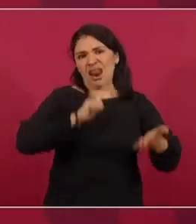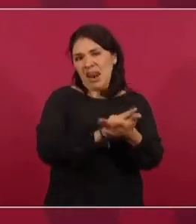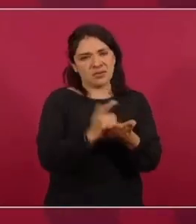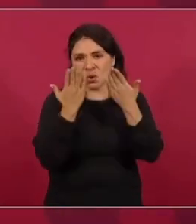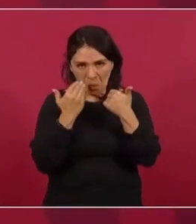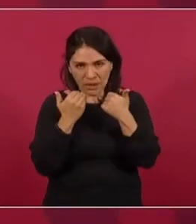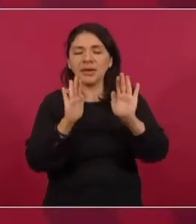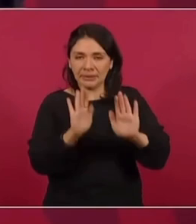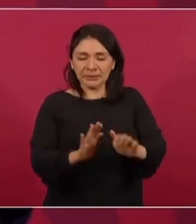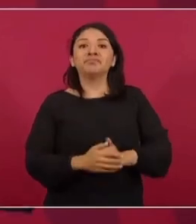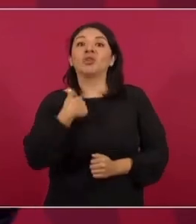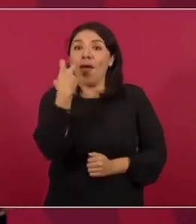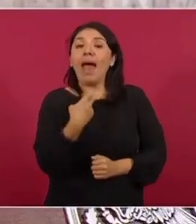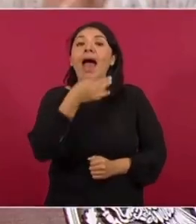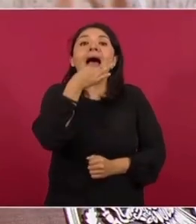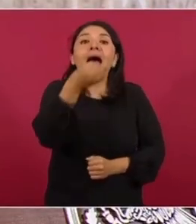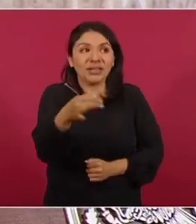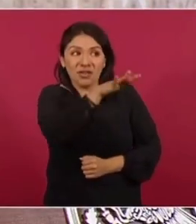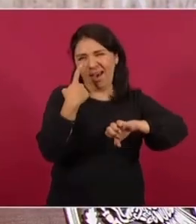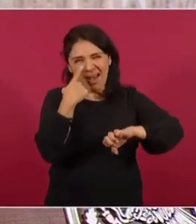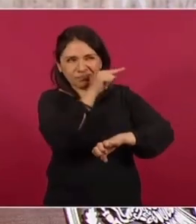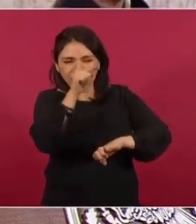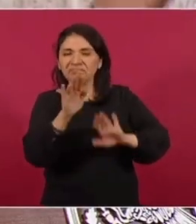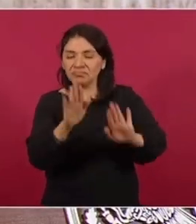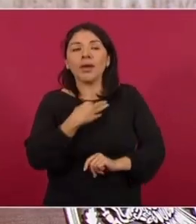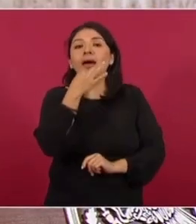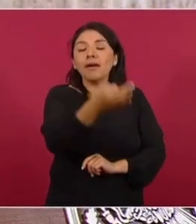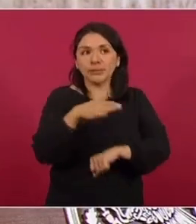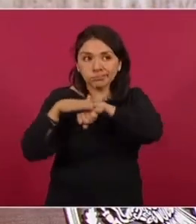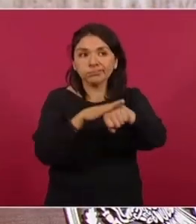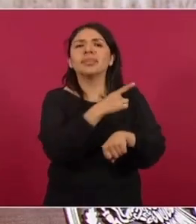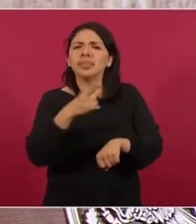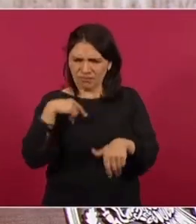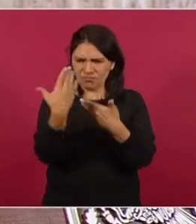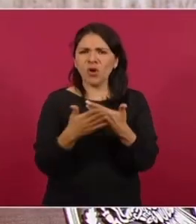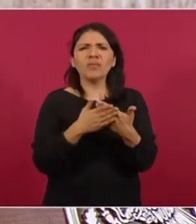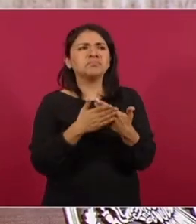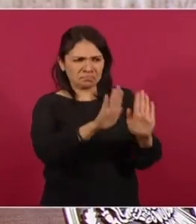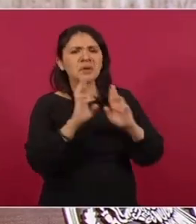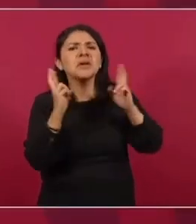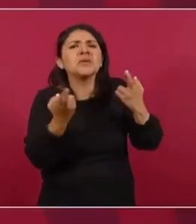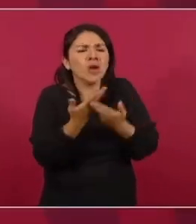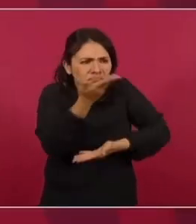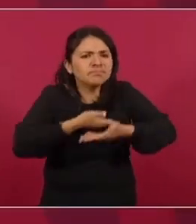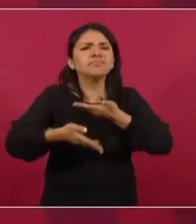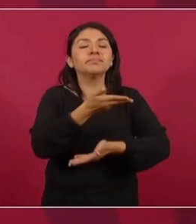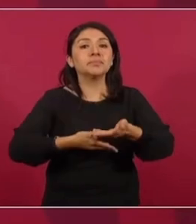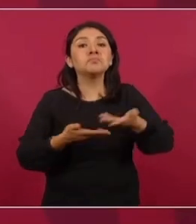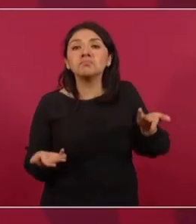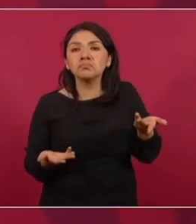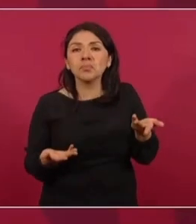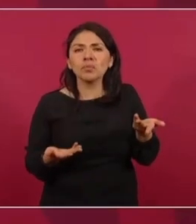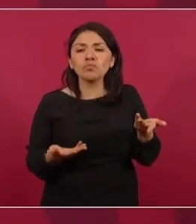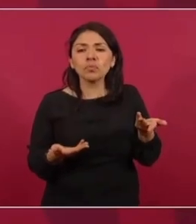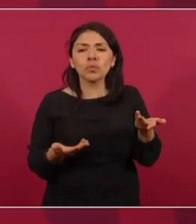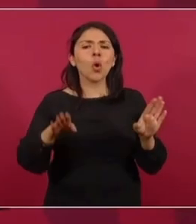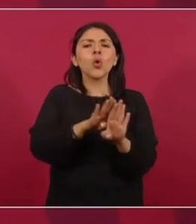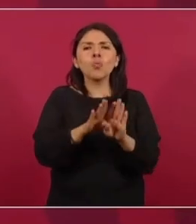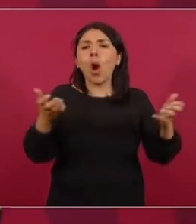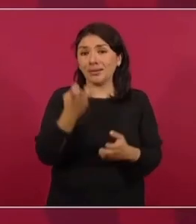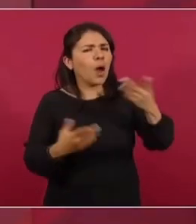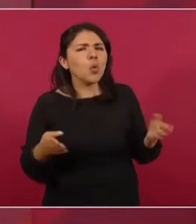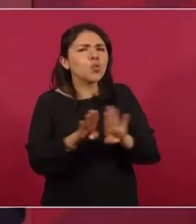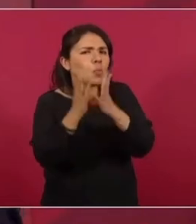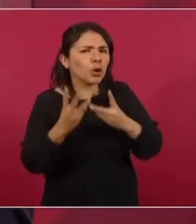ilegal y hago un llamado a estas empresas, ¿para qué nos sentemos? A ver cómo vamos a resolver